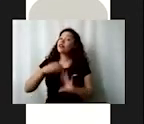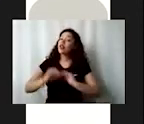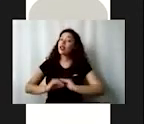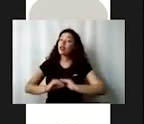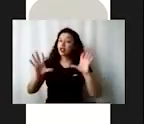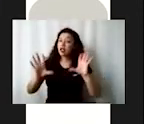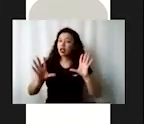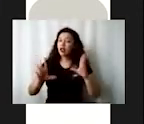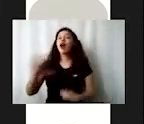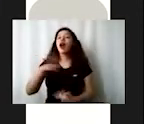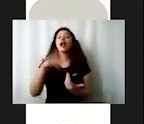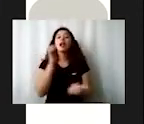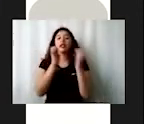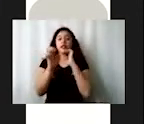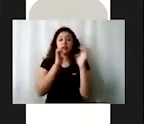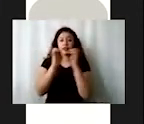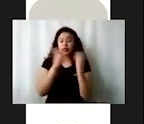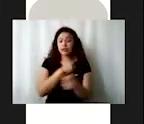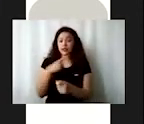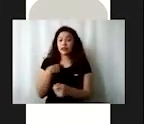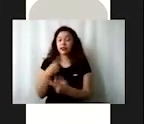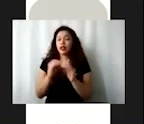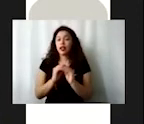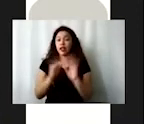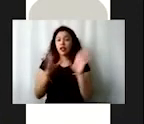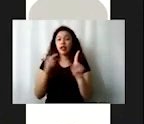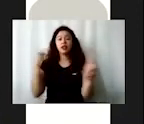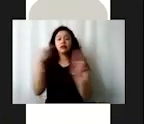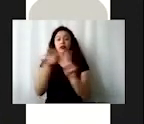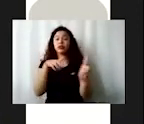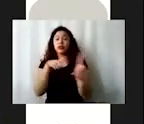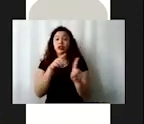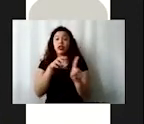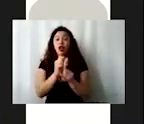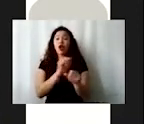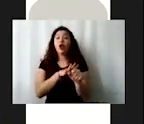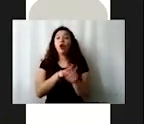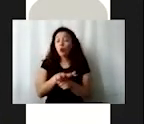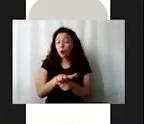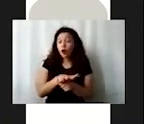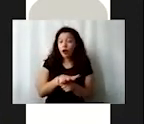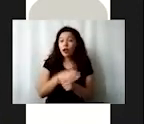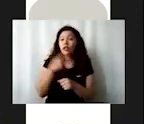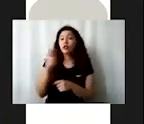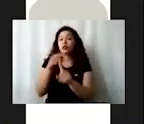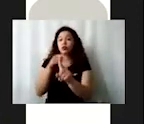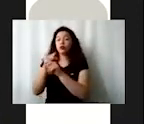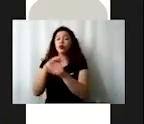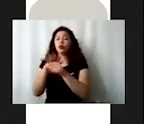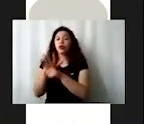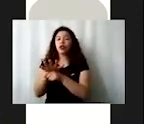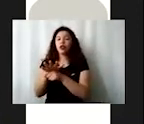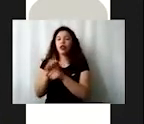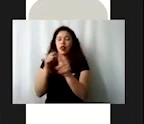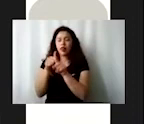hacer esta entrevista, dejarle claro cuál es el objetivo de la misma. Y que el objetivo de la misma